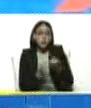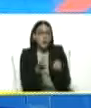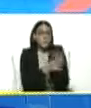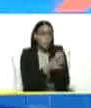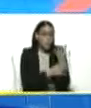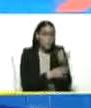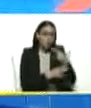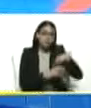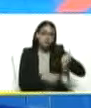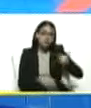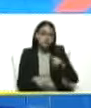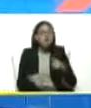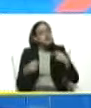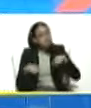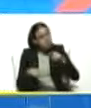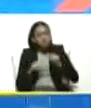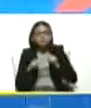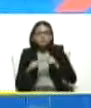y las desarrollaremos.